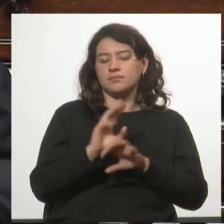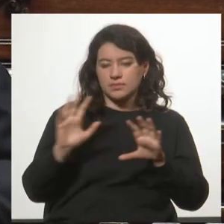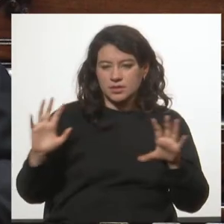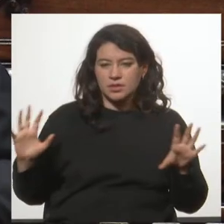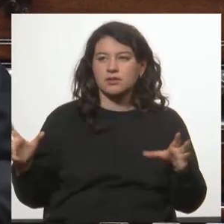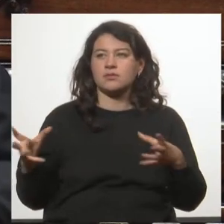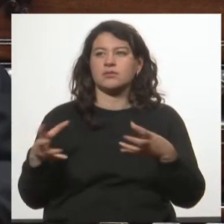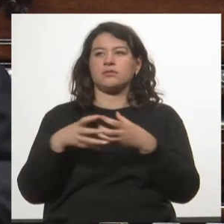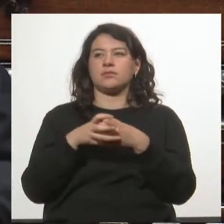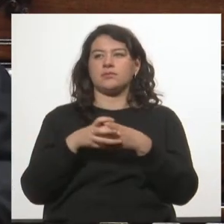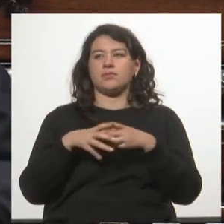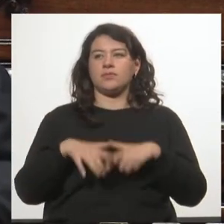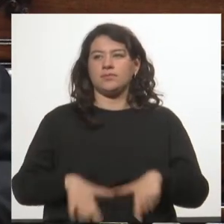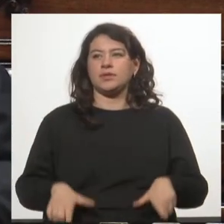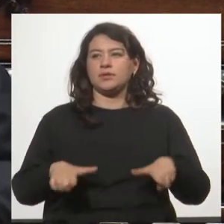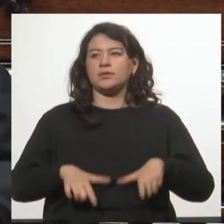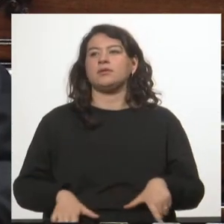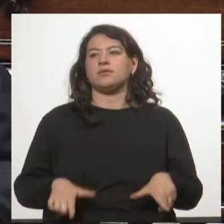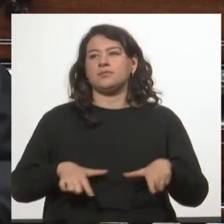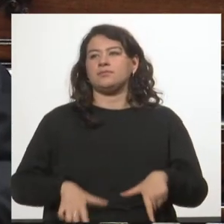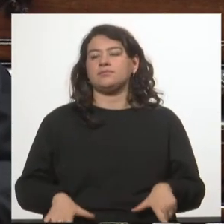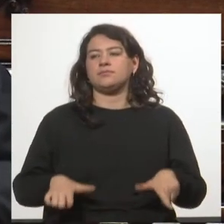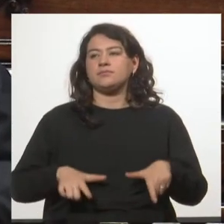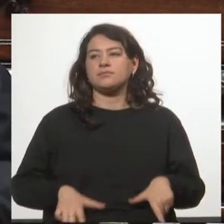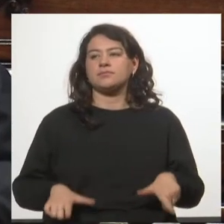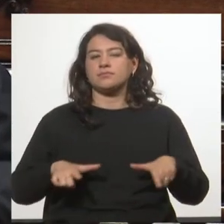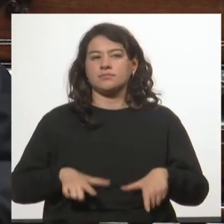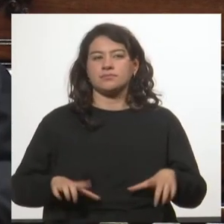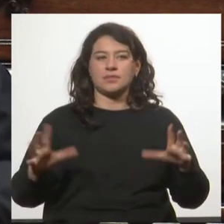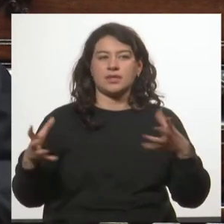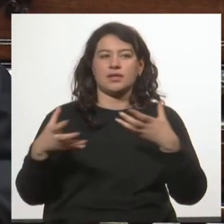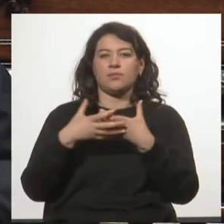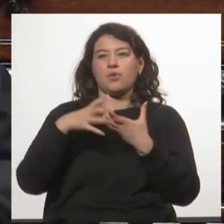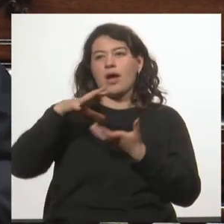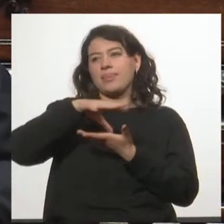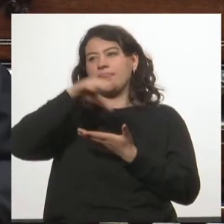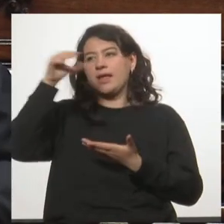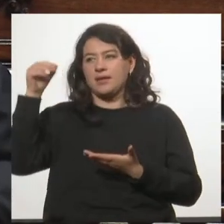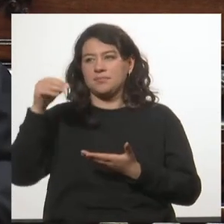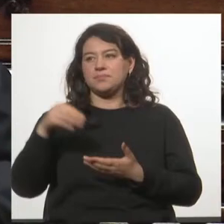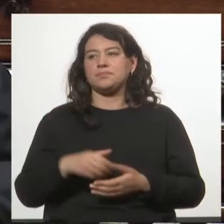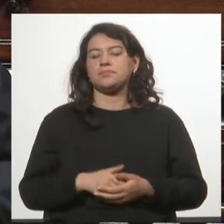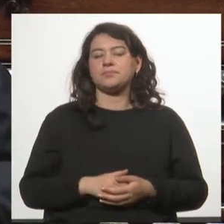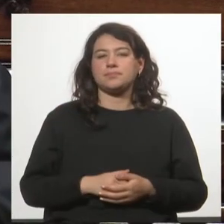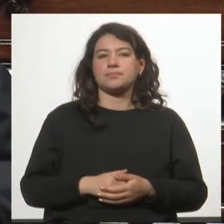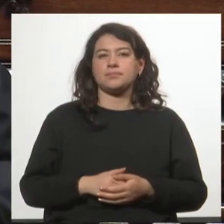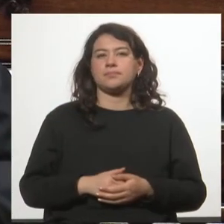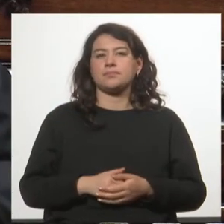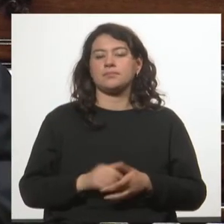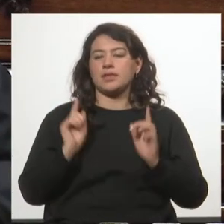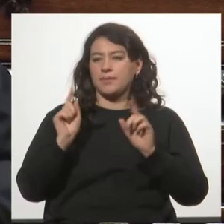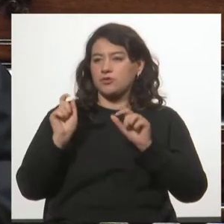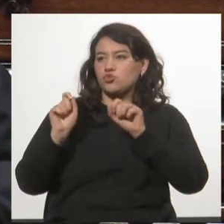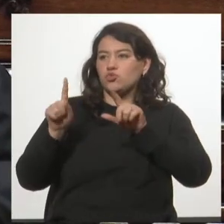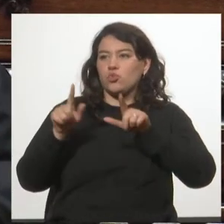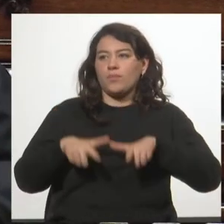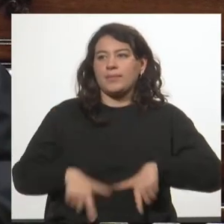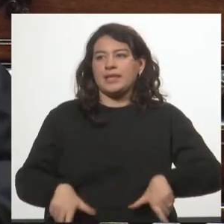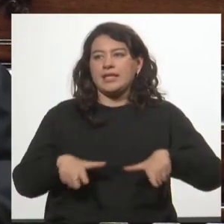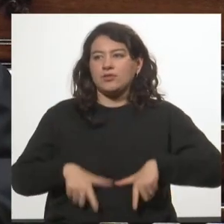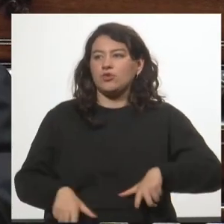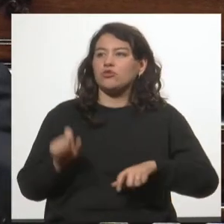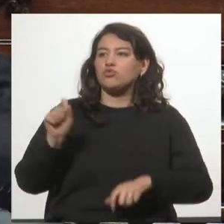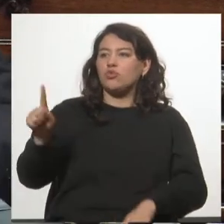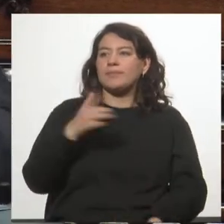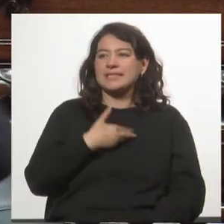del ministerio del equipo ante él a su ministro y su